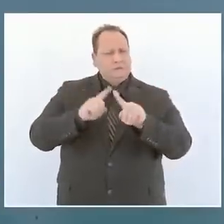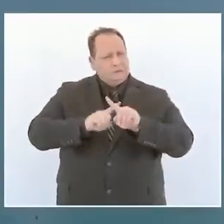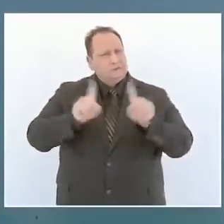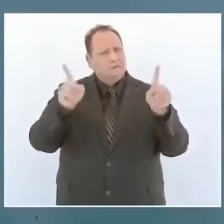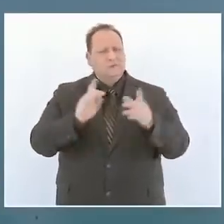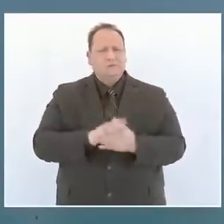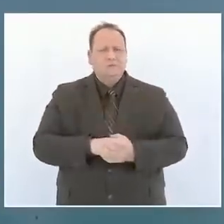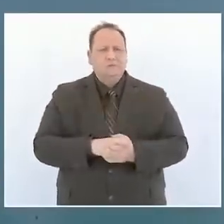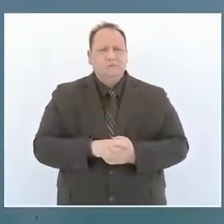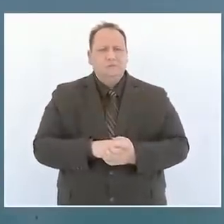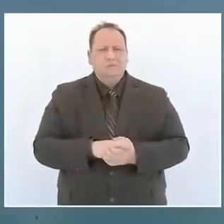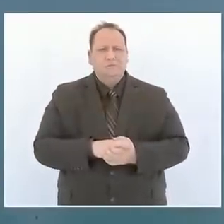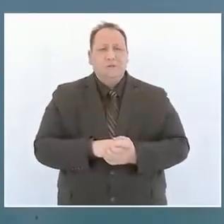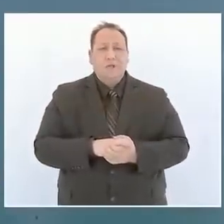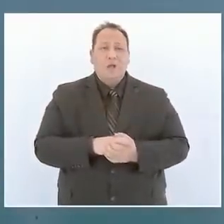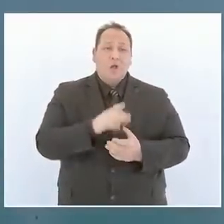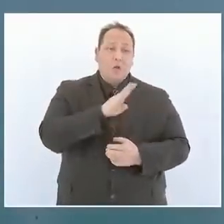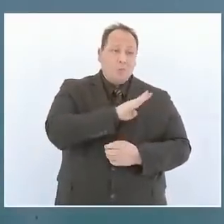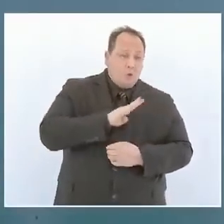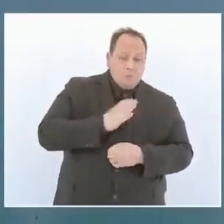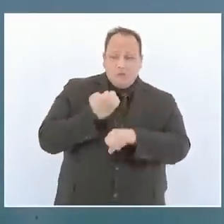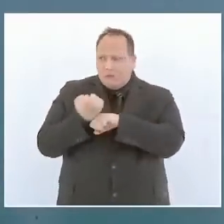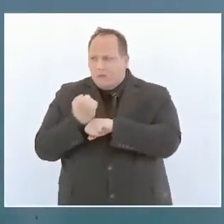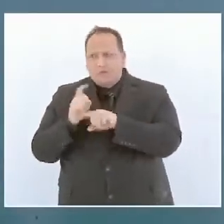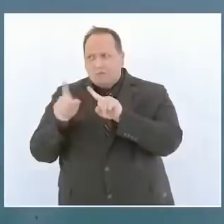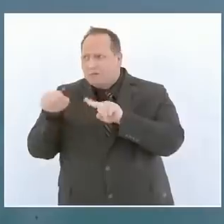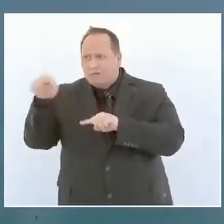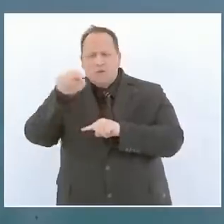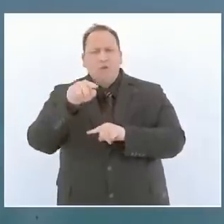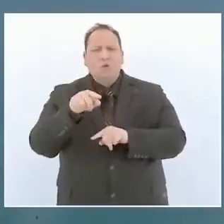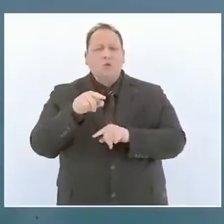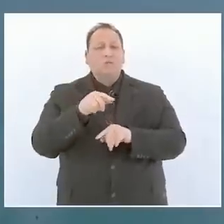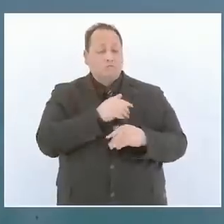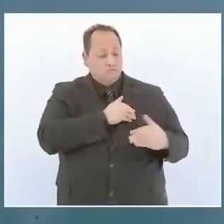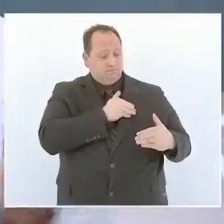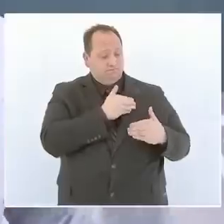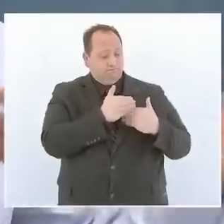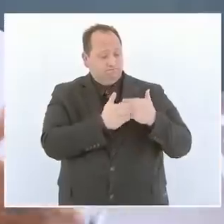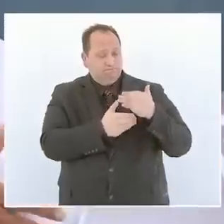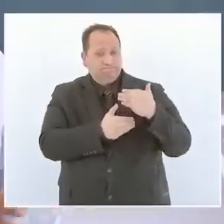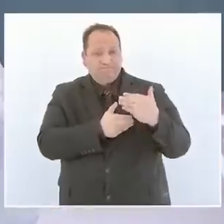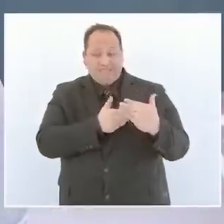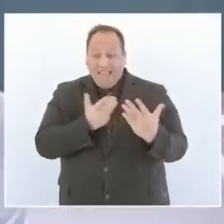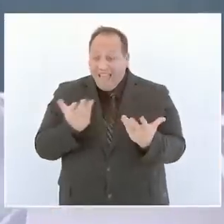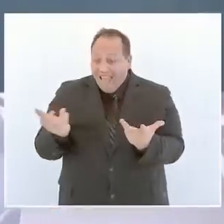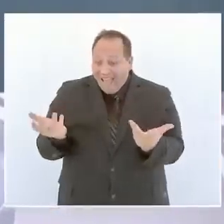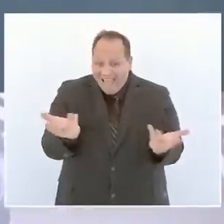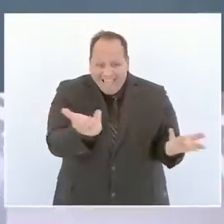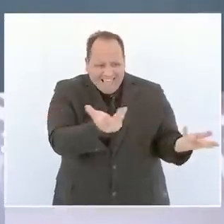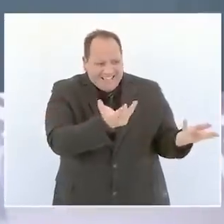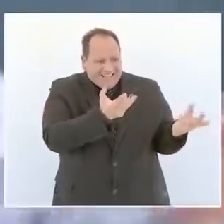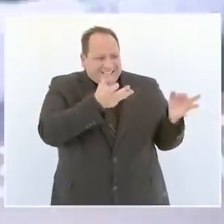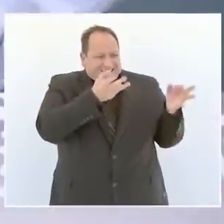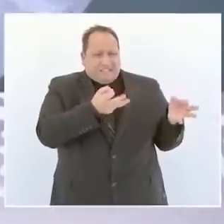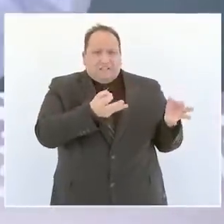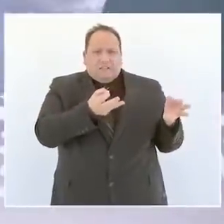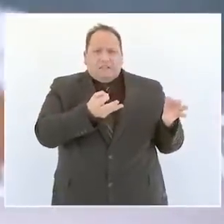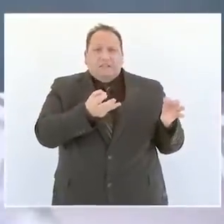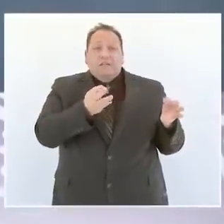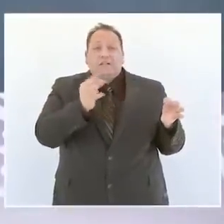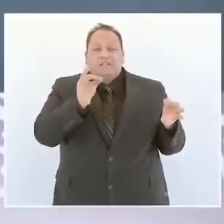Entonces, todo lo que se ha ido ganando se podría perder si